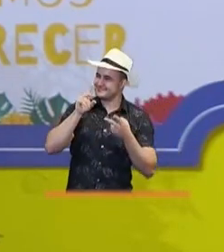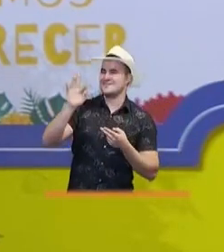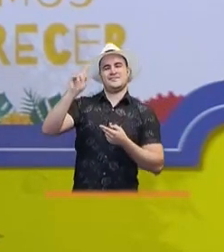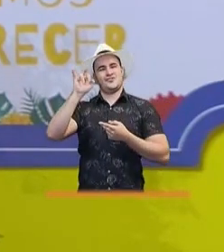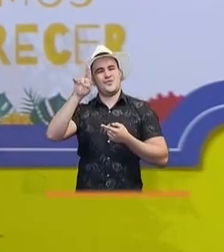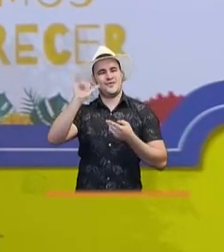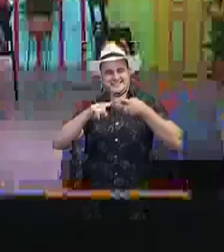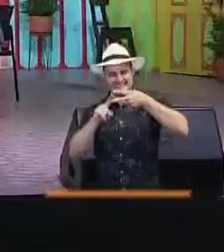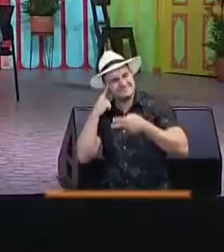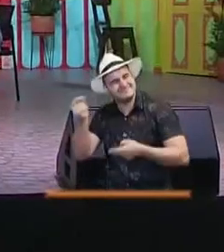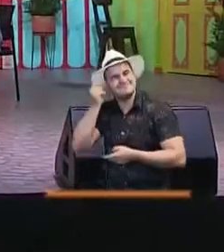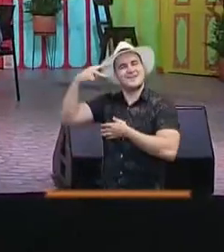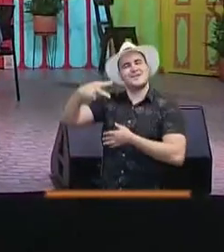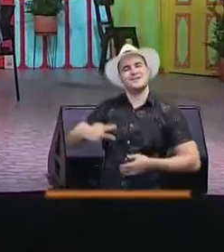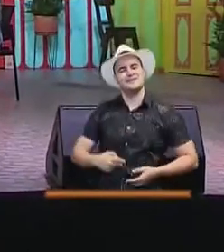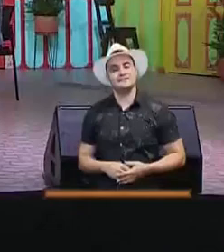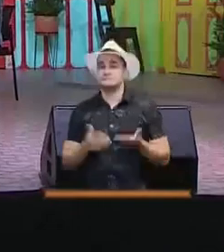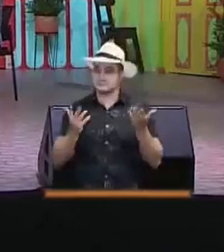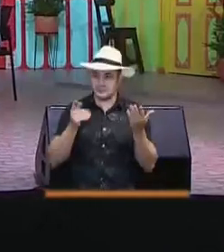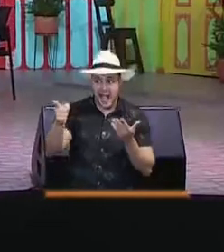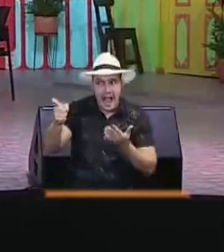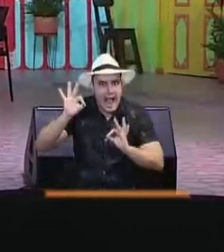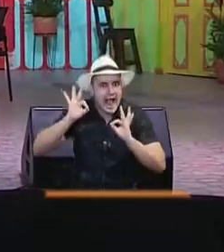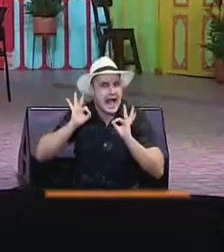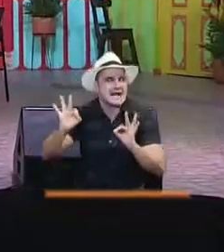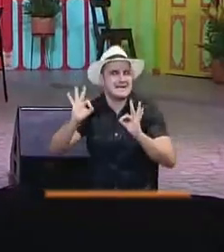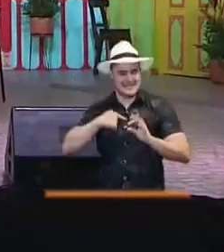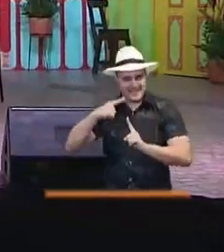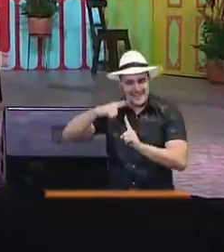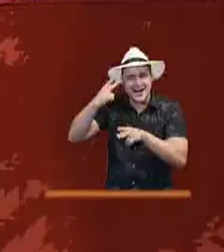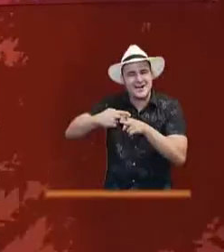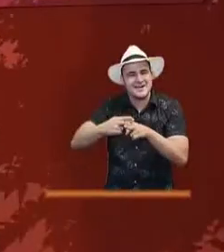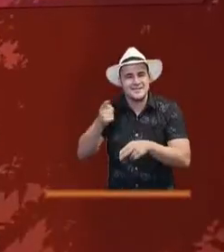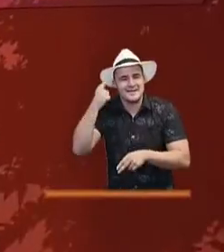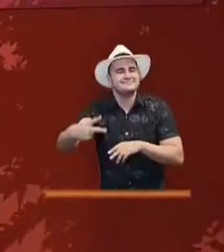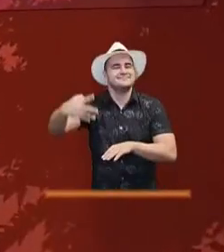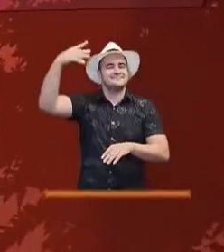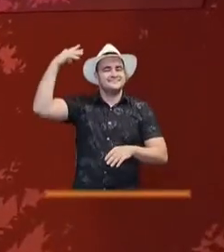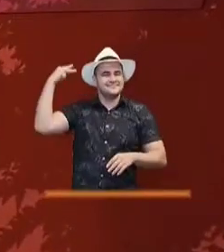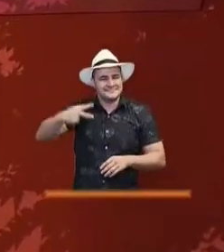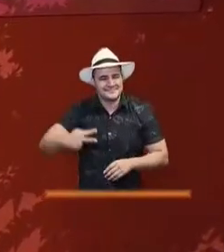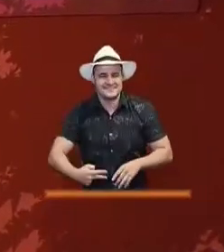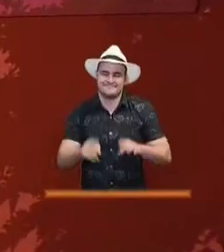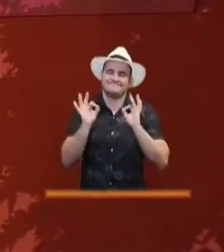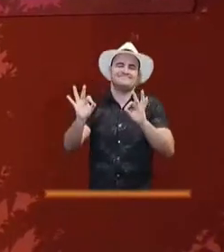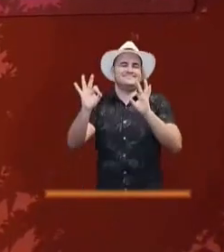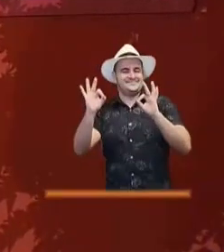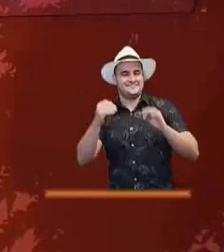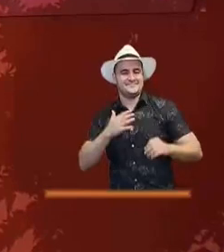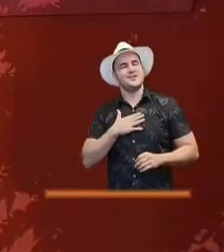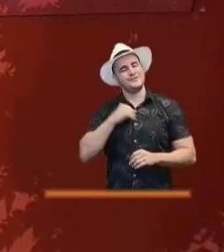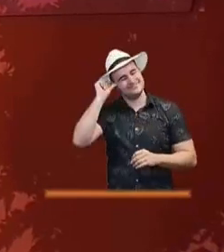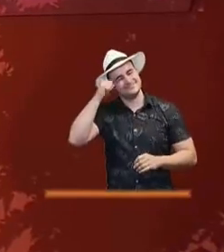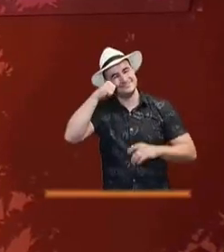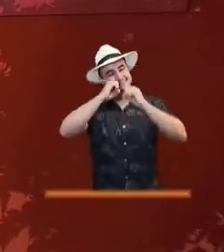Salvo Ruiz. Ya que hablaste de mi tío, en un celestial mantel